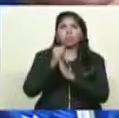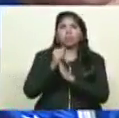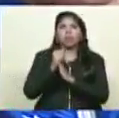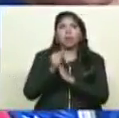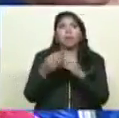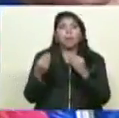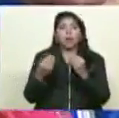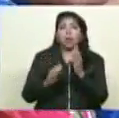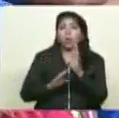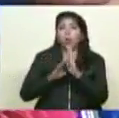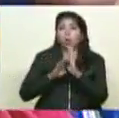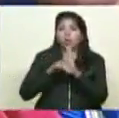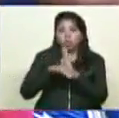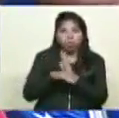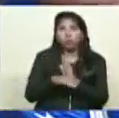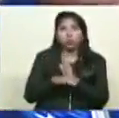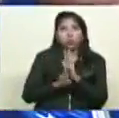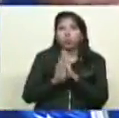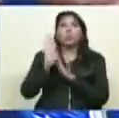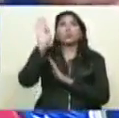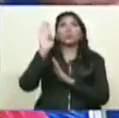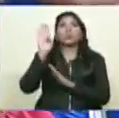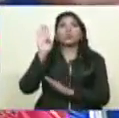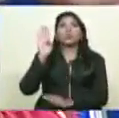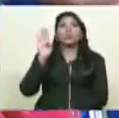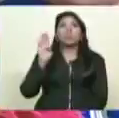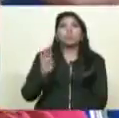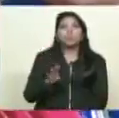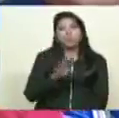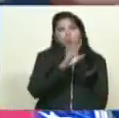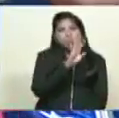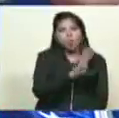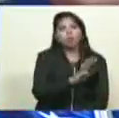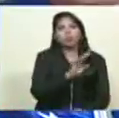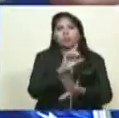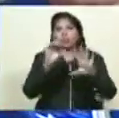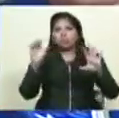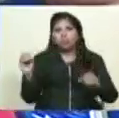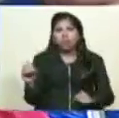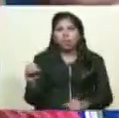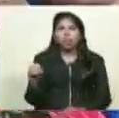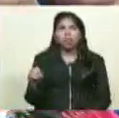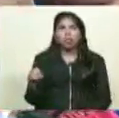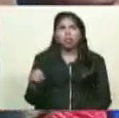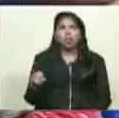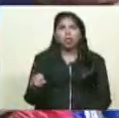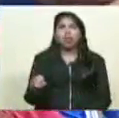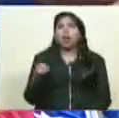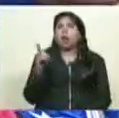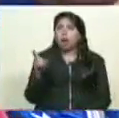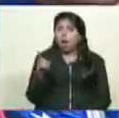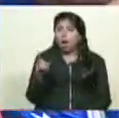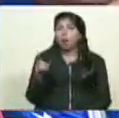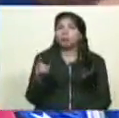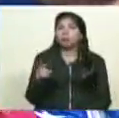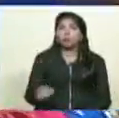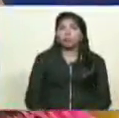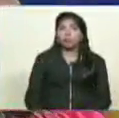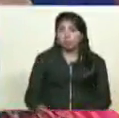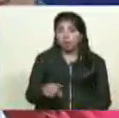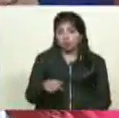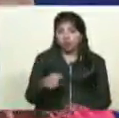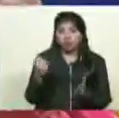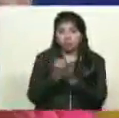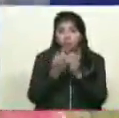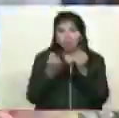Porque no puede ser posible que con un azúcar 460 bolívares nos estén basequeando por allá 40 y 50 bolos, presidente. No lo vamos a